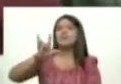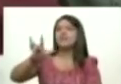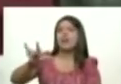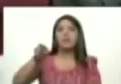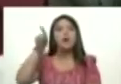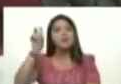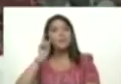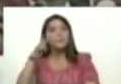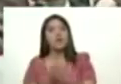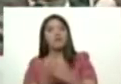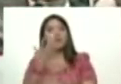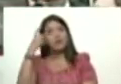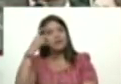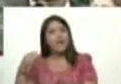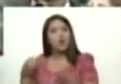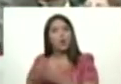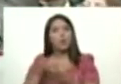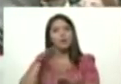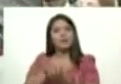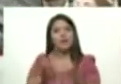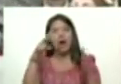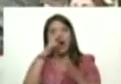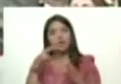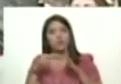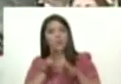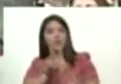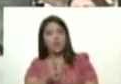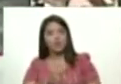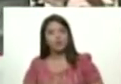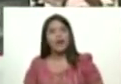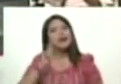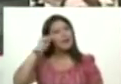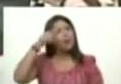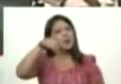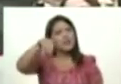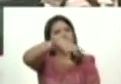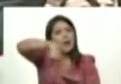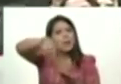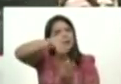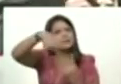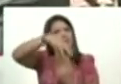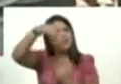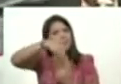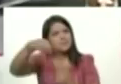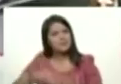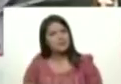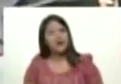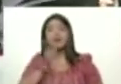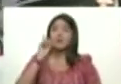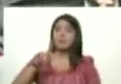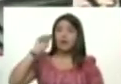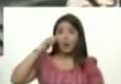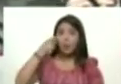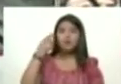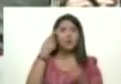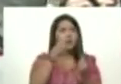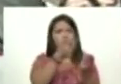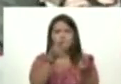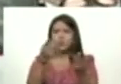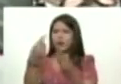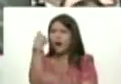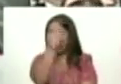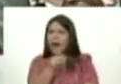en Miraflores, el golpe de Estado 2002. Recuerdo la Plaza Altamira. Recuerdo también a muchos de